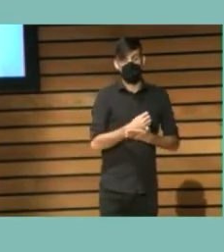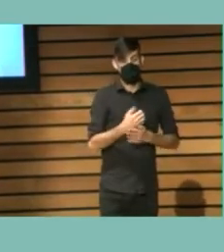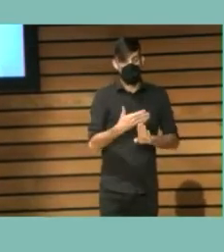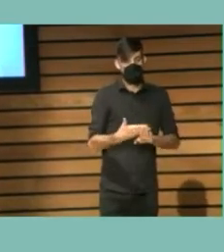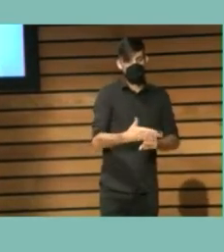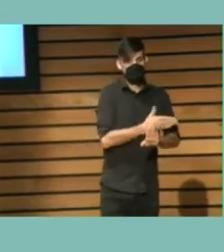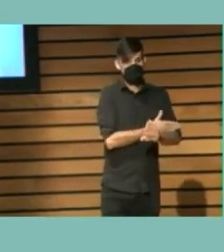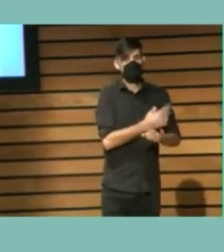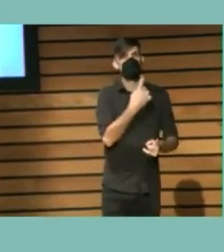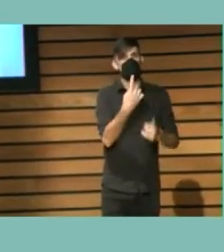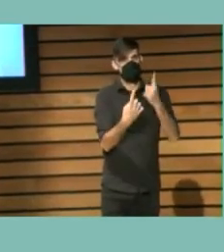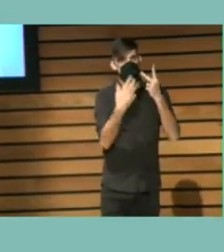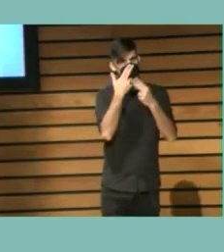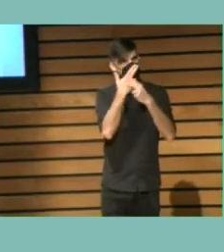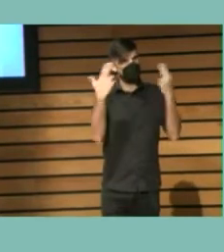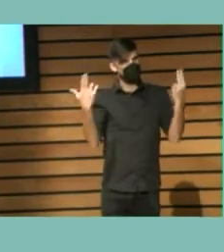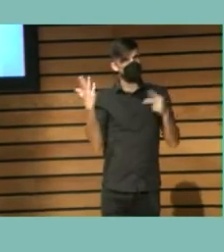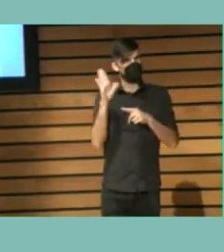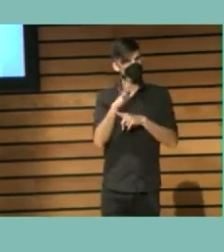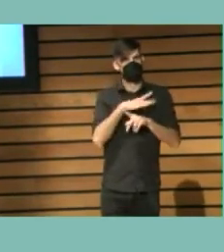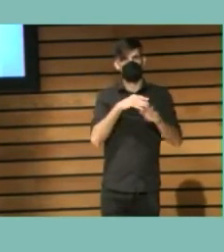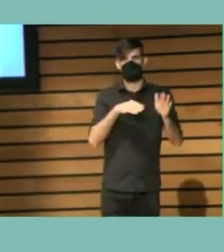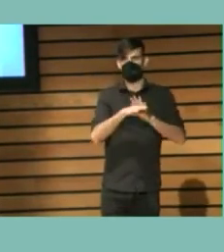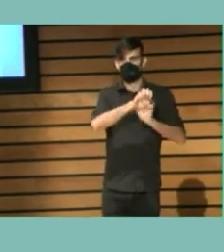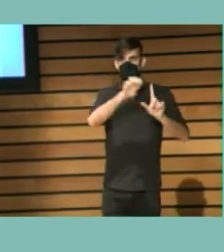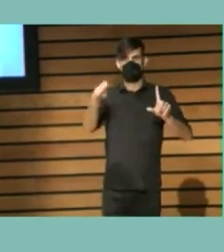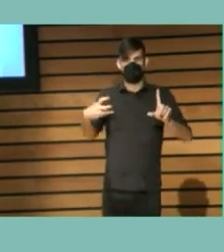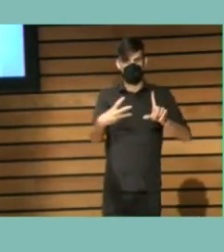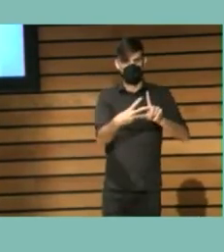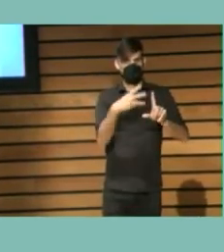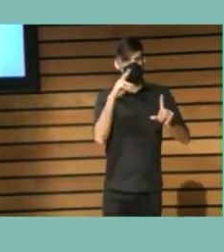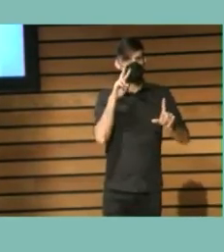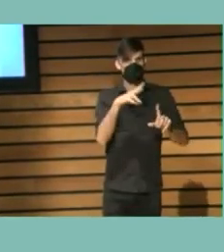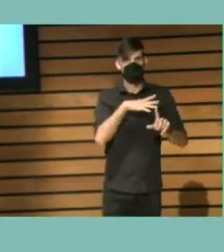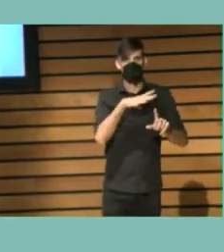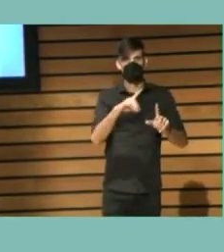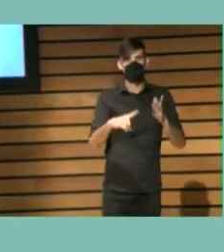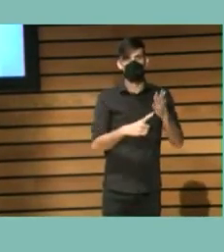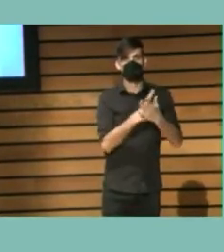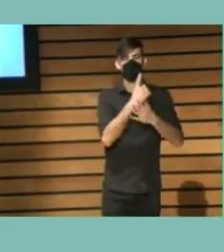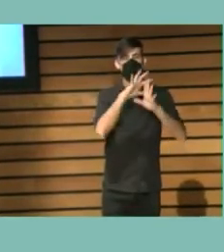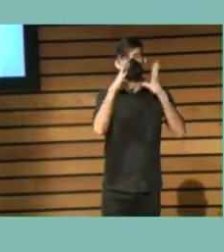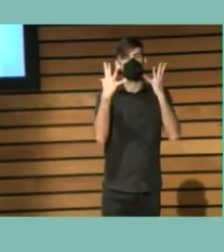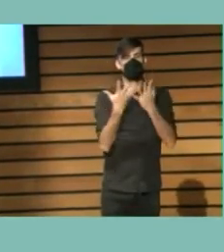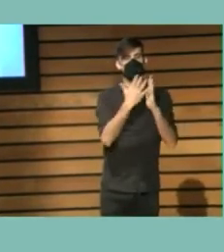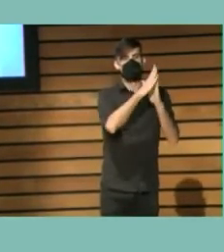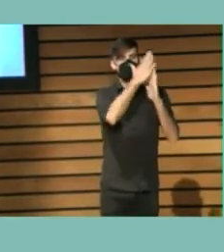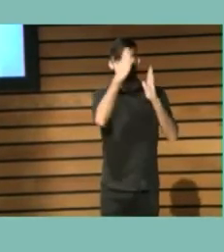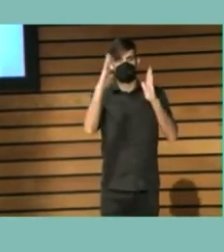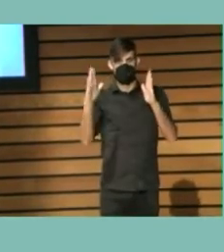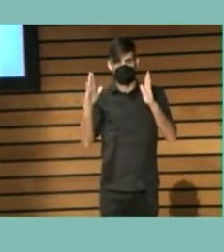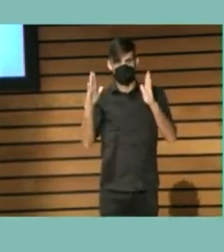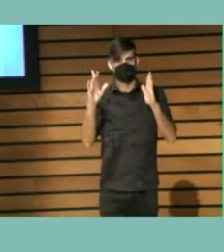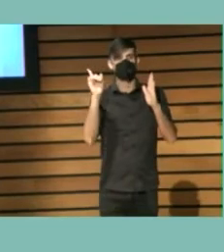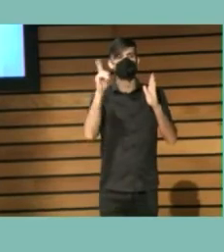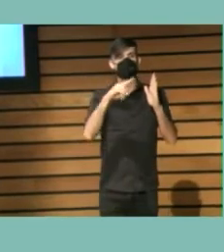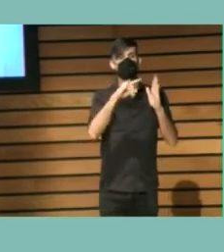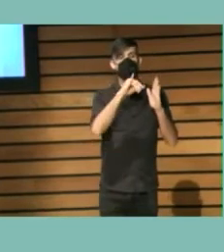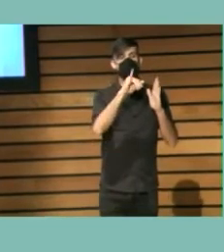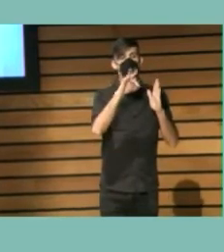cosas que están públicas, o sea, puedes ir a la web y lo puedes encontrar, en el propio mapa mundial de bibliotecas. Y la IFLA